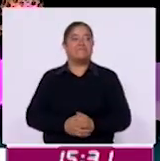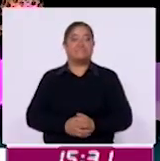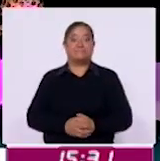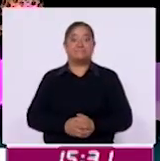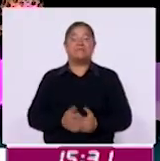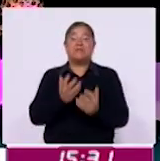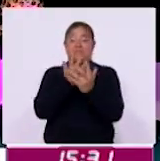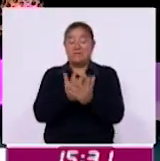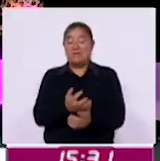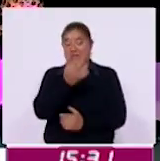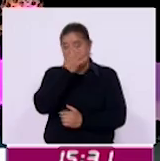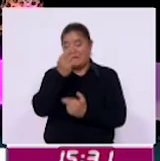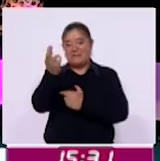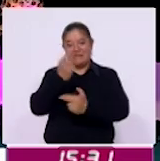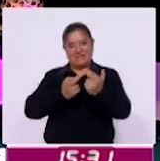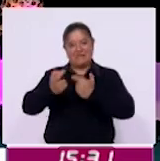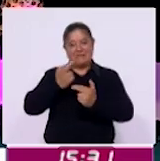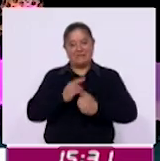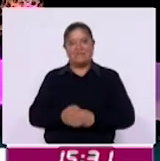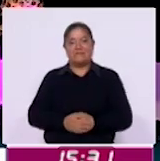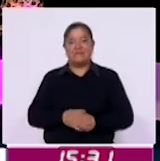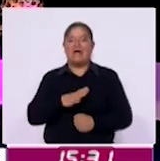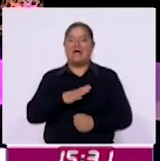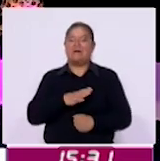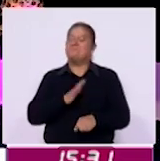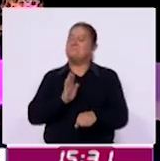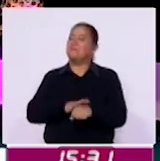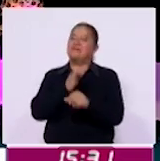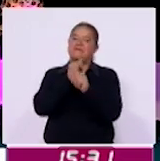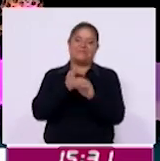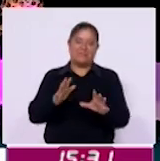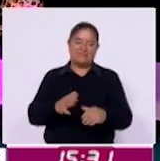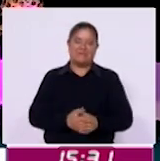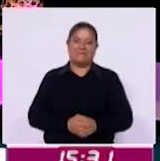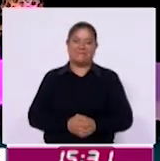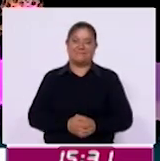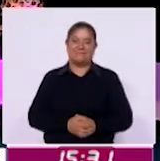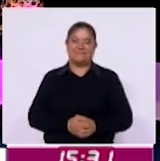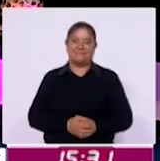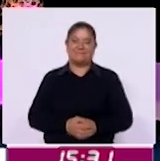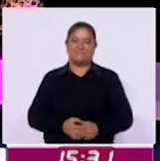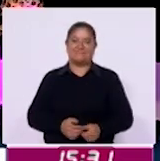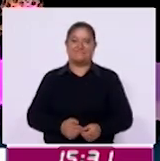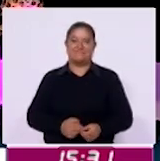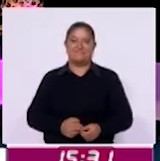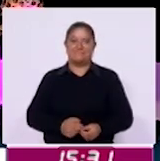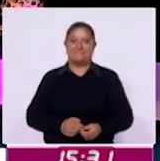vamos a una pequeña pausa y regresamos porque todavía tenemos mucho más información. No se mueva.